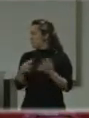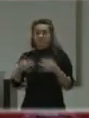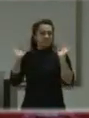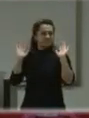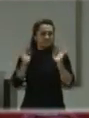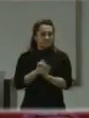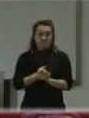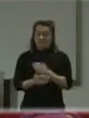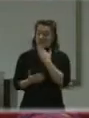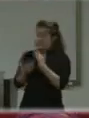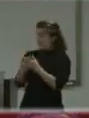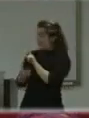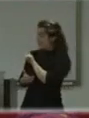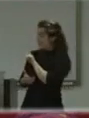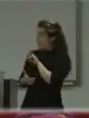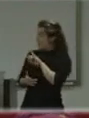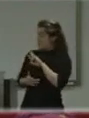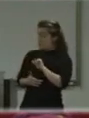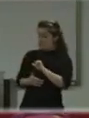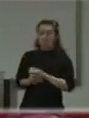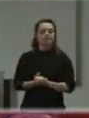Gracias Laura